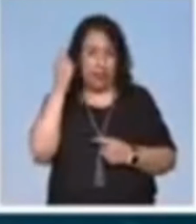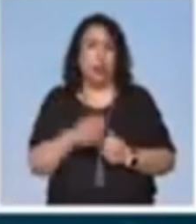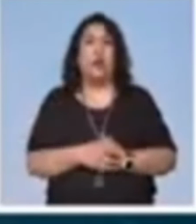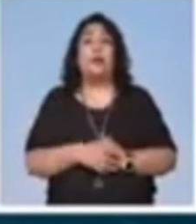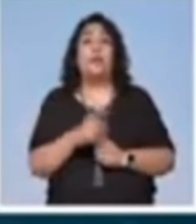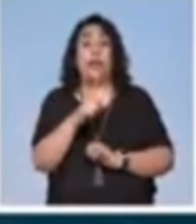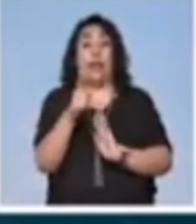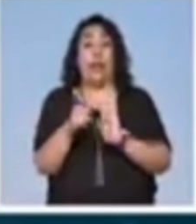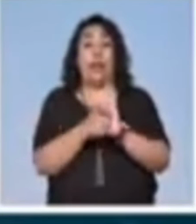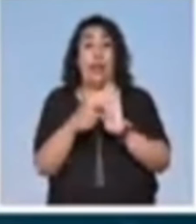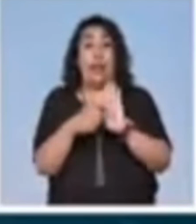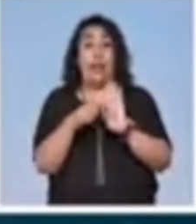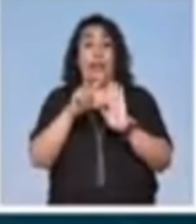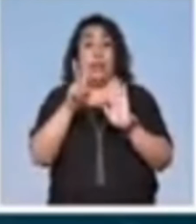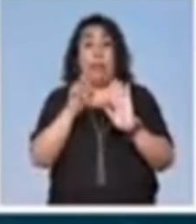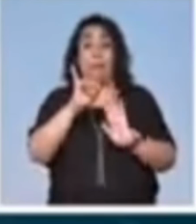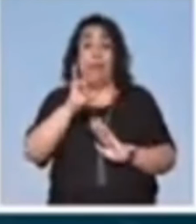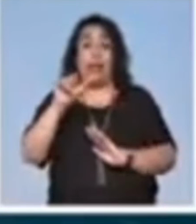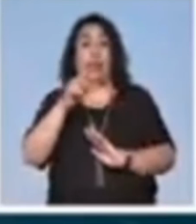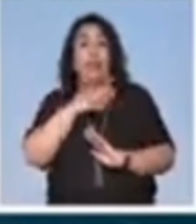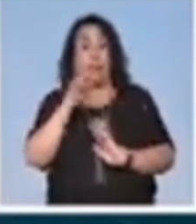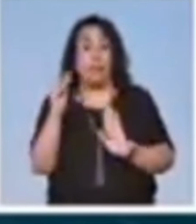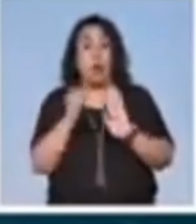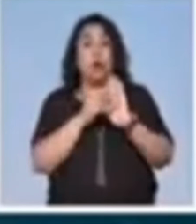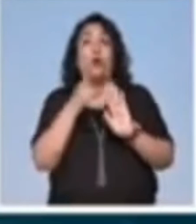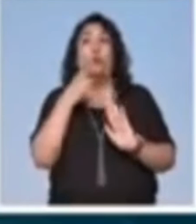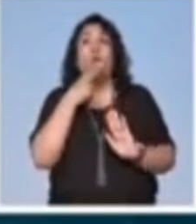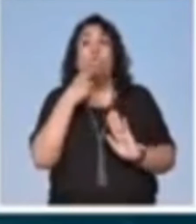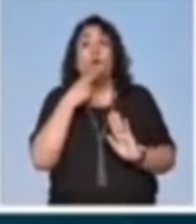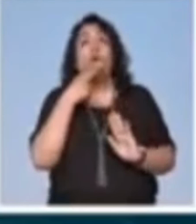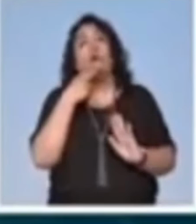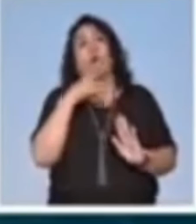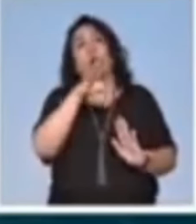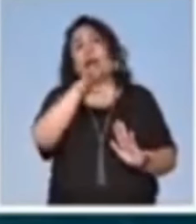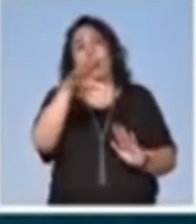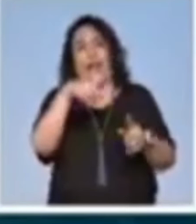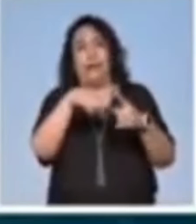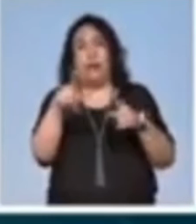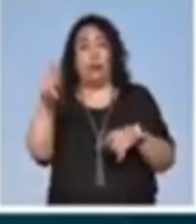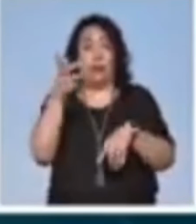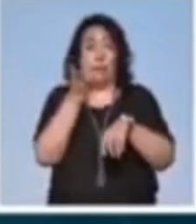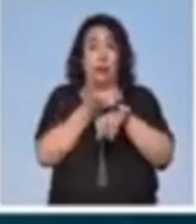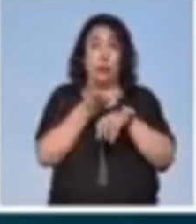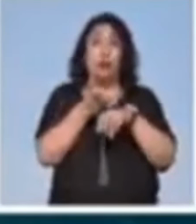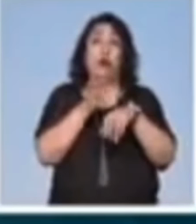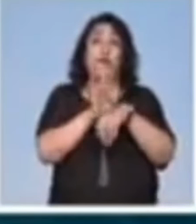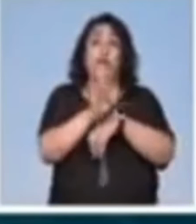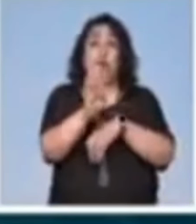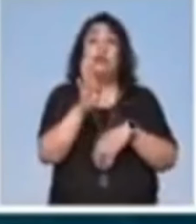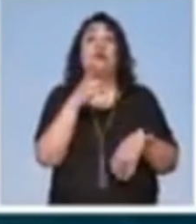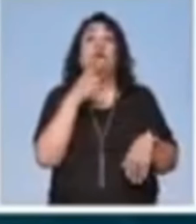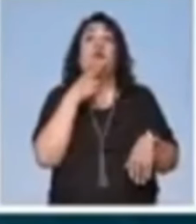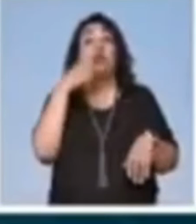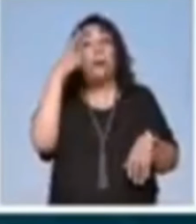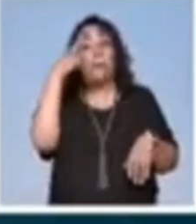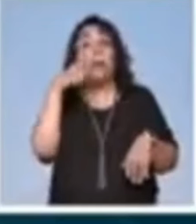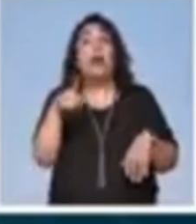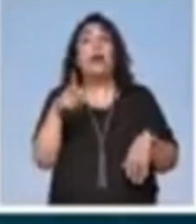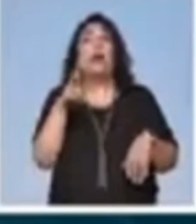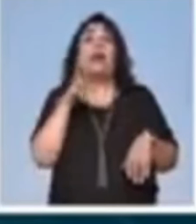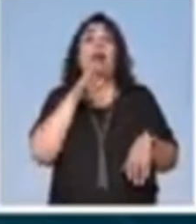La legislación sobre IA debe contemplar el uso en otras áreas, y es que en Estados Unidos y Brasil se ha utilizado para